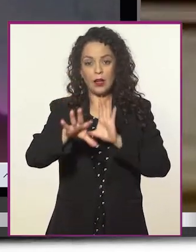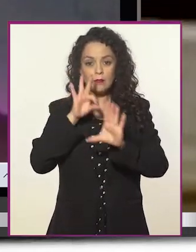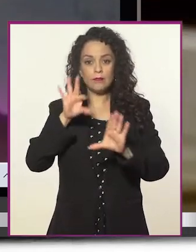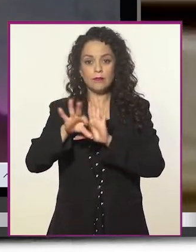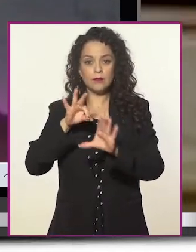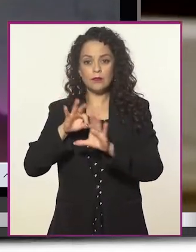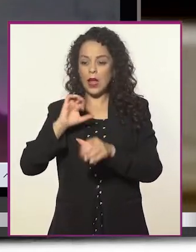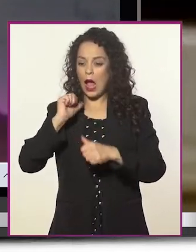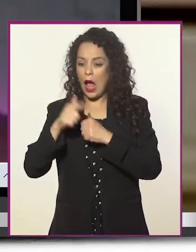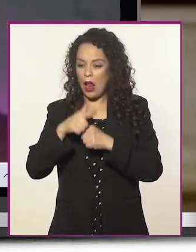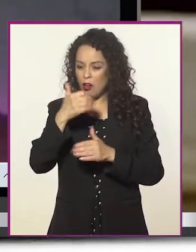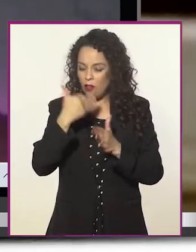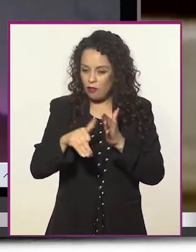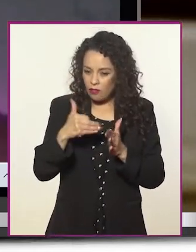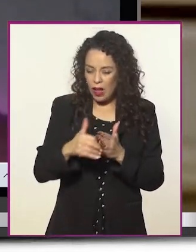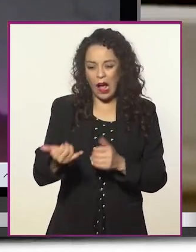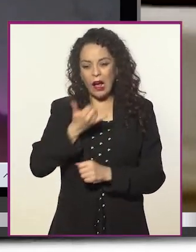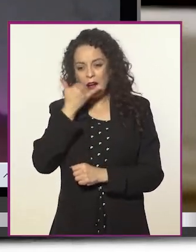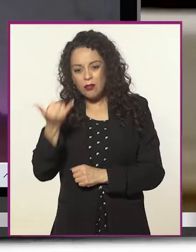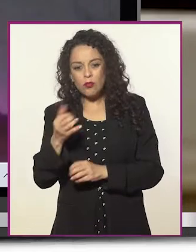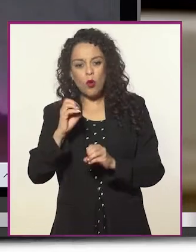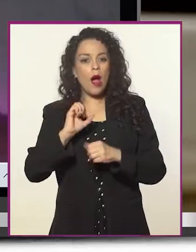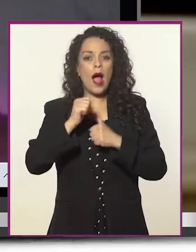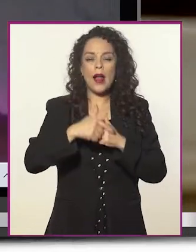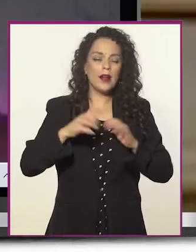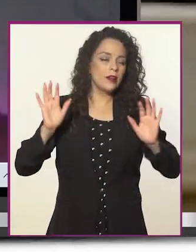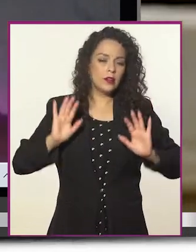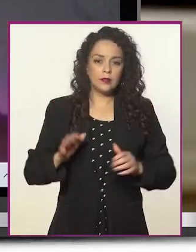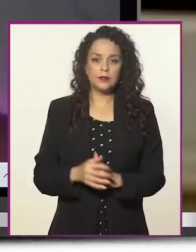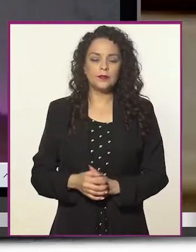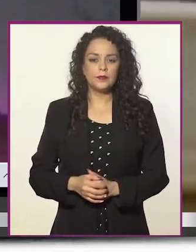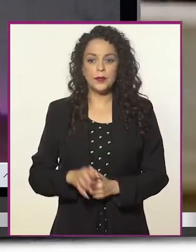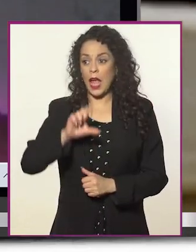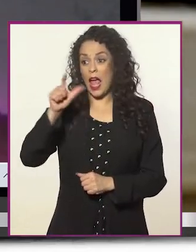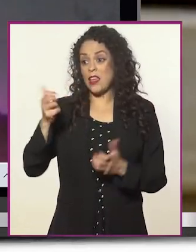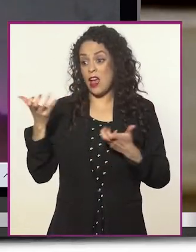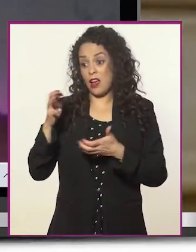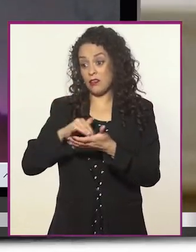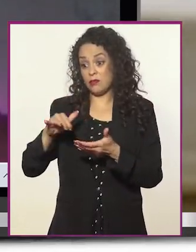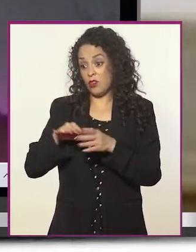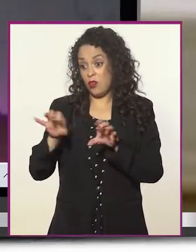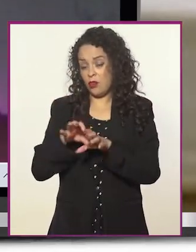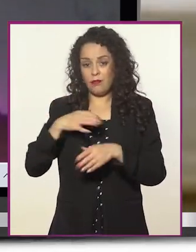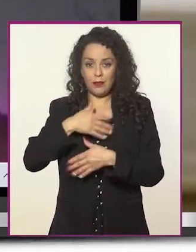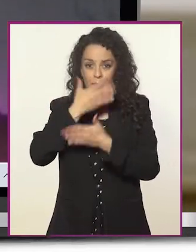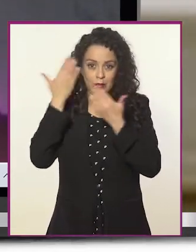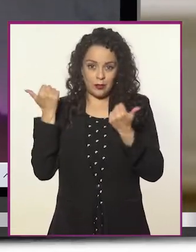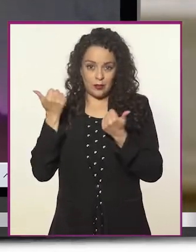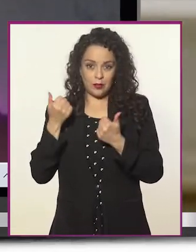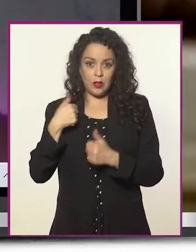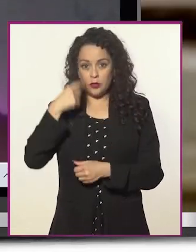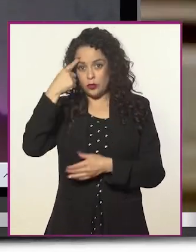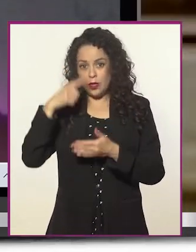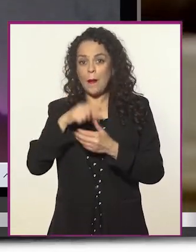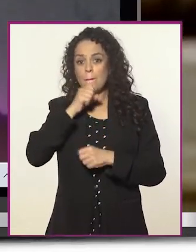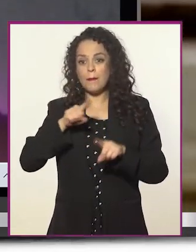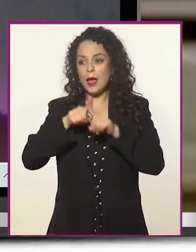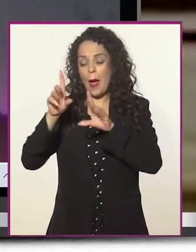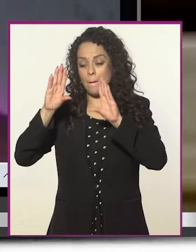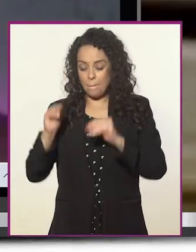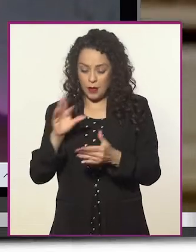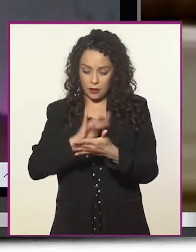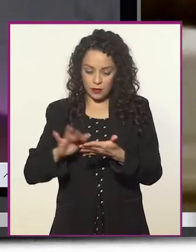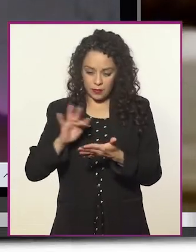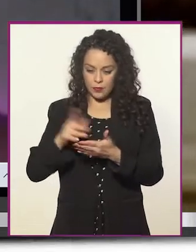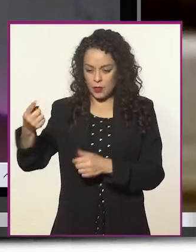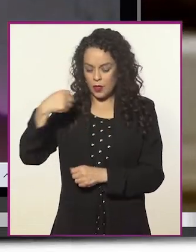encontrar puntos débiles y no sé cómo ella lo lea, supongo que lo lee en silencio también y